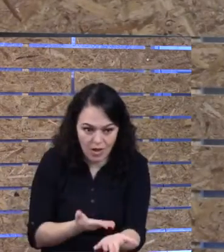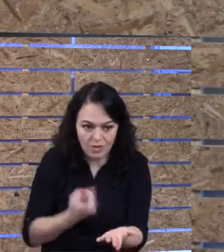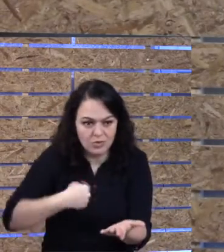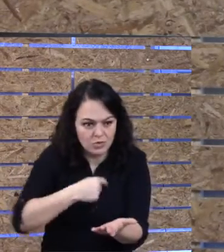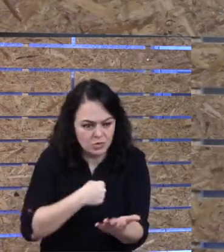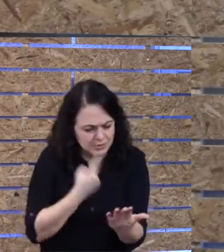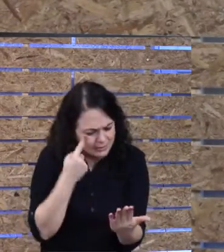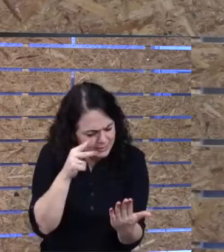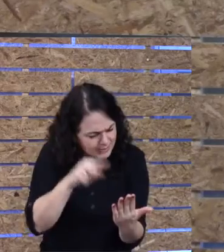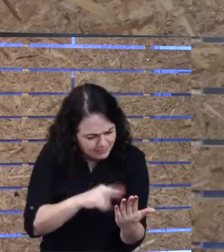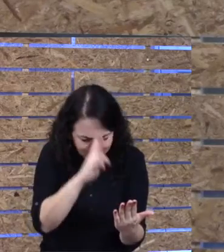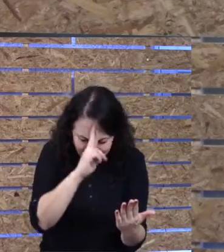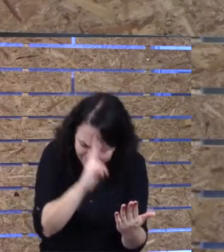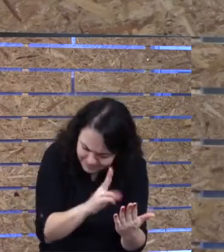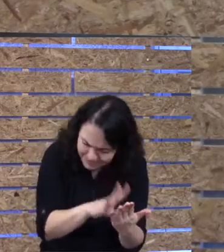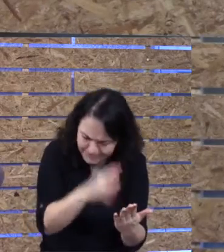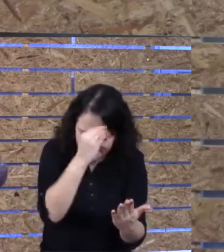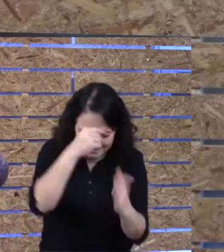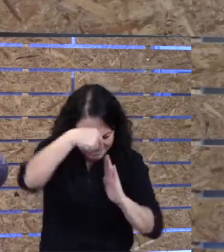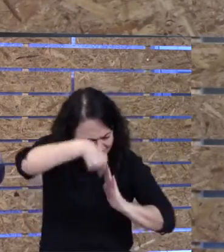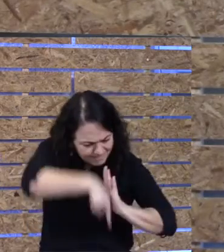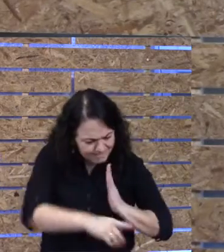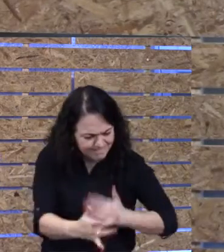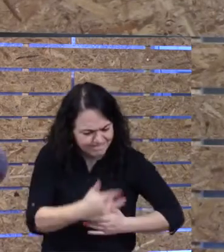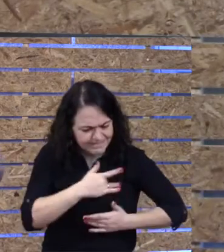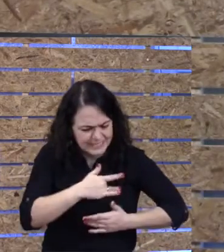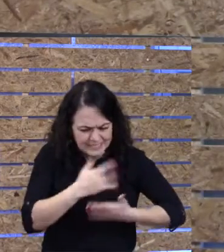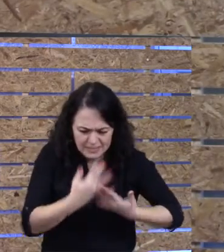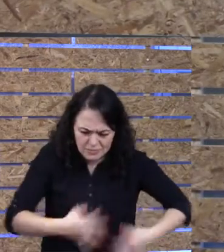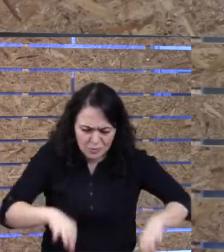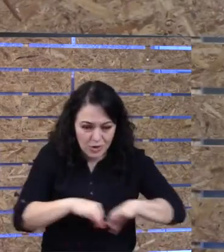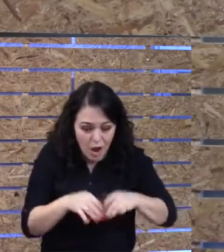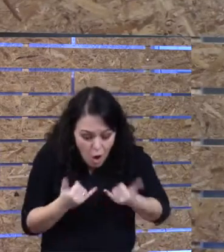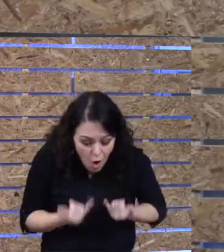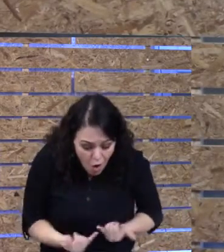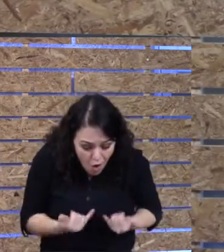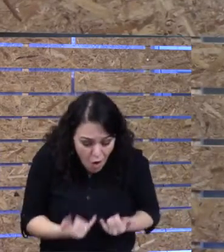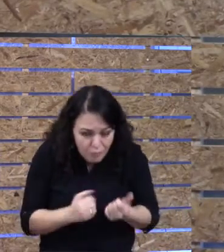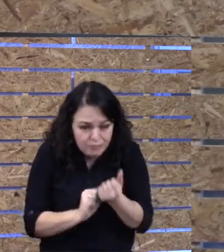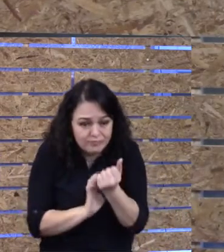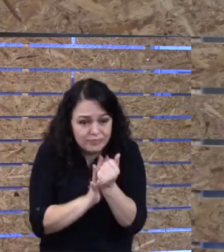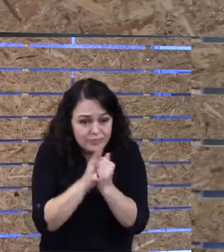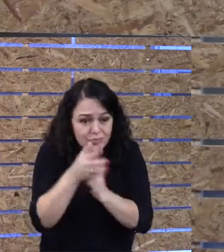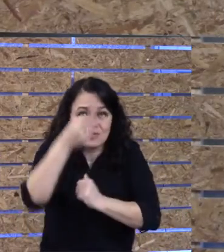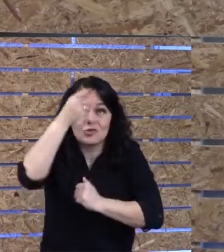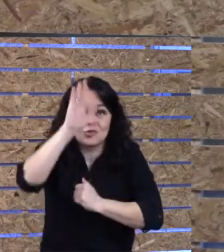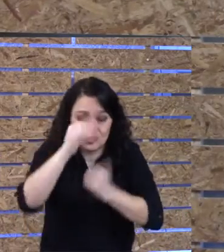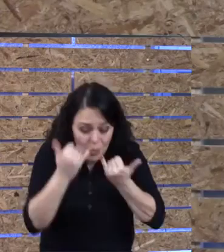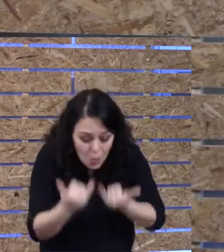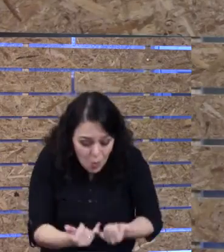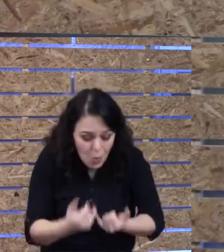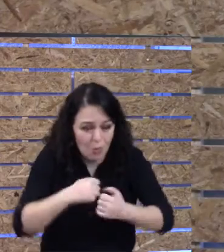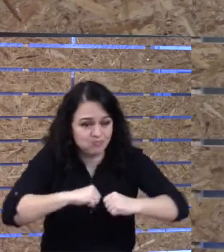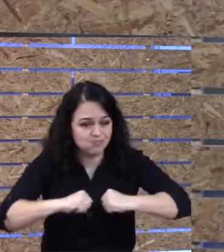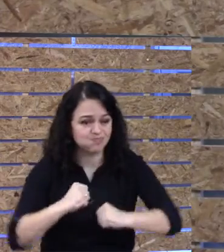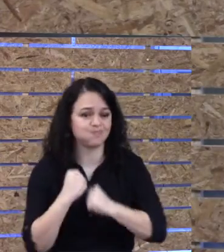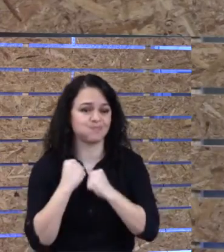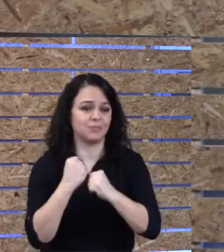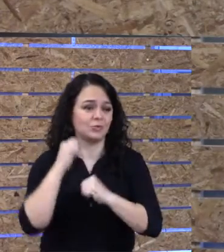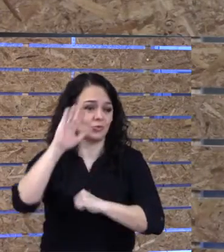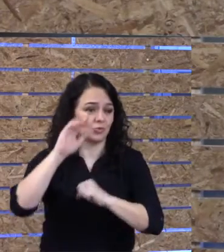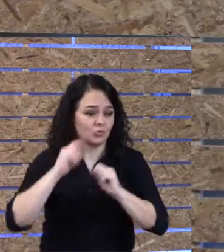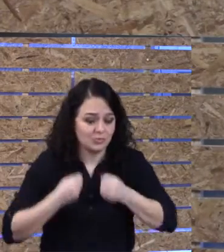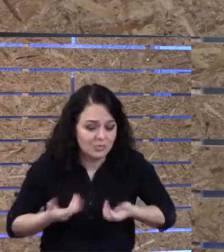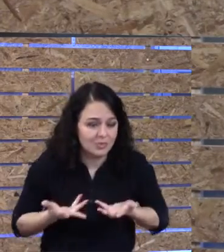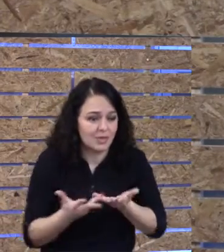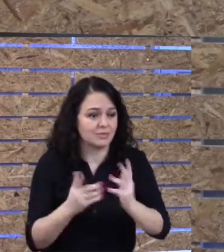que tú ya pasaste por aquí, cuando el Salmo nos describe el presente de la acción soberana de Dios en la